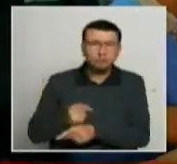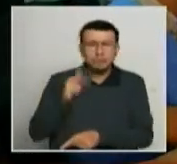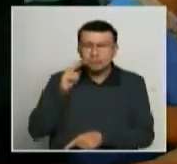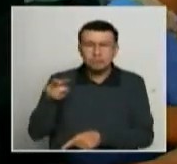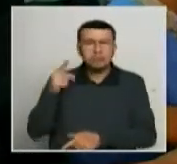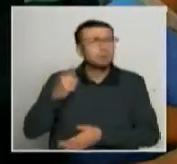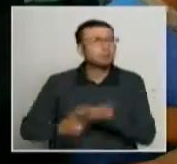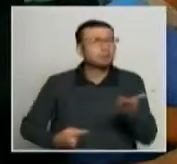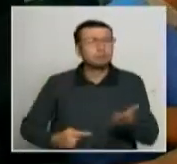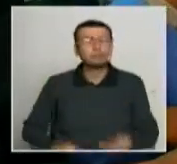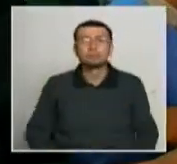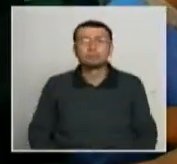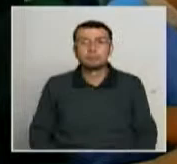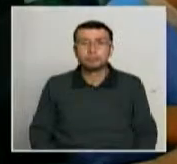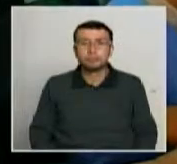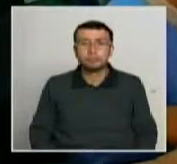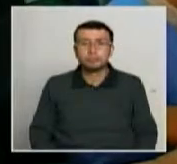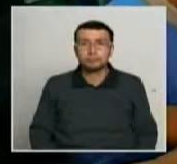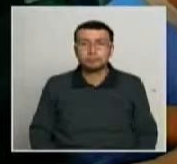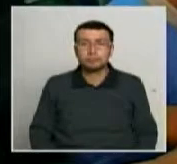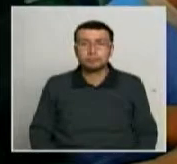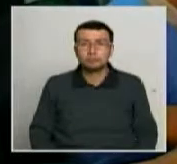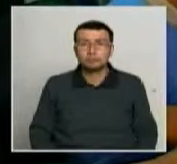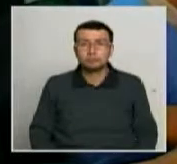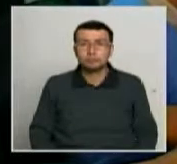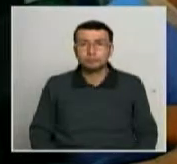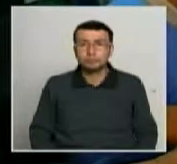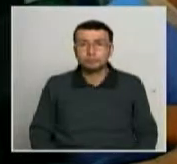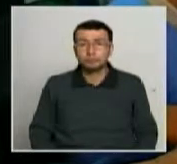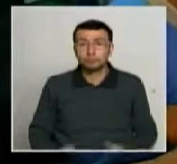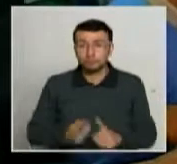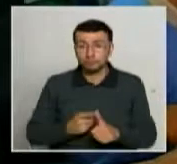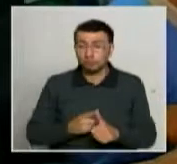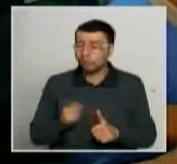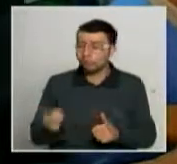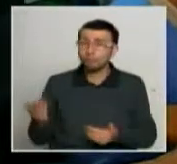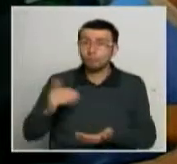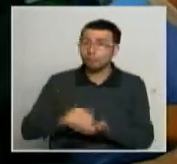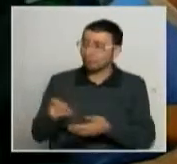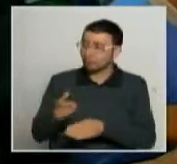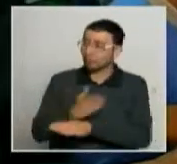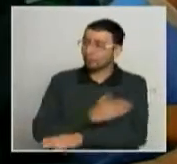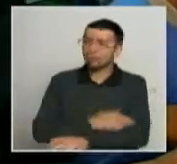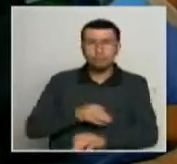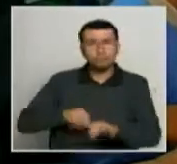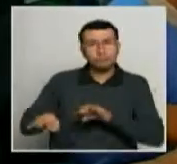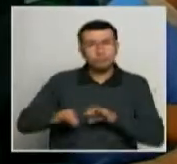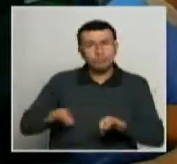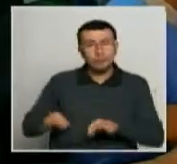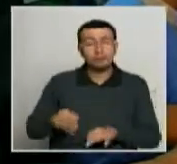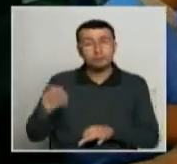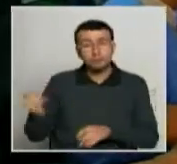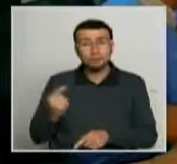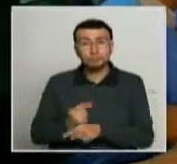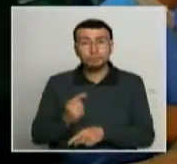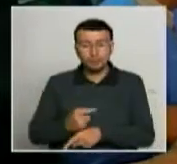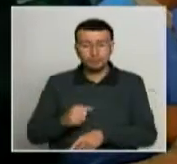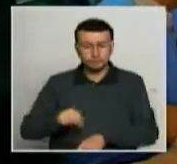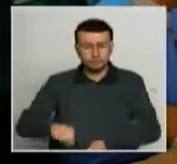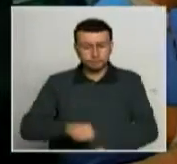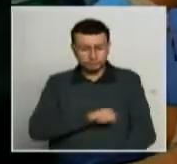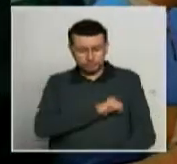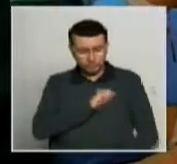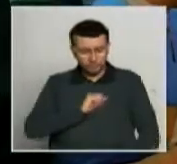viendo? Bueno, primero vamos a hablar, pues, retomar otra vez lo que le explicaba de la parte de la ecografía, ¿no? Aquí está una